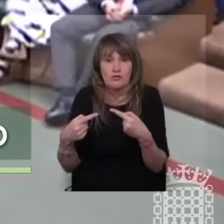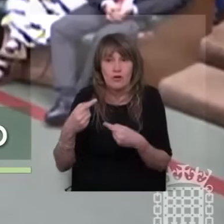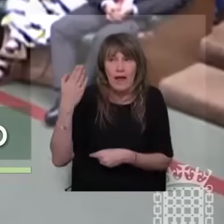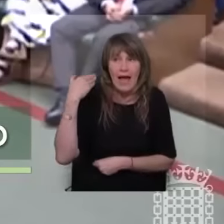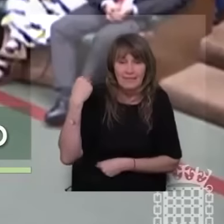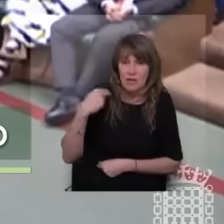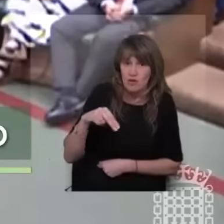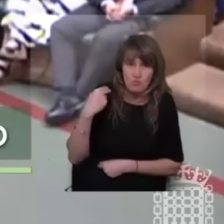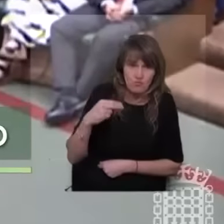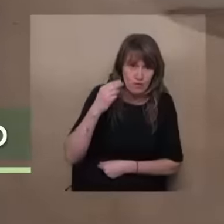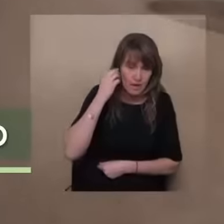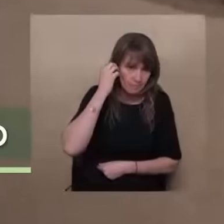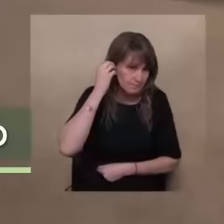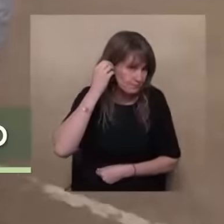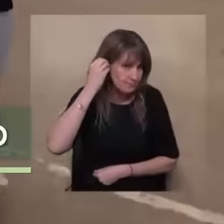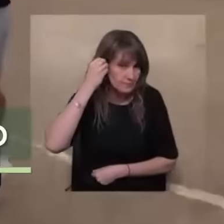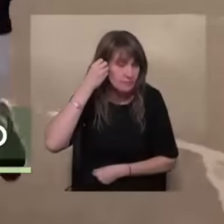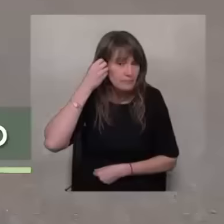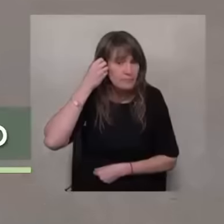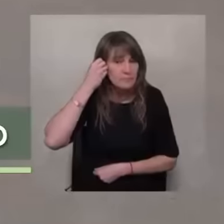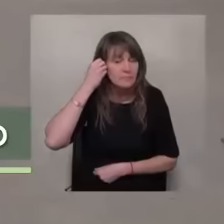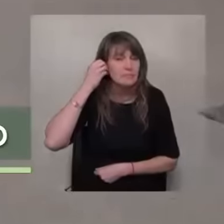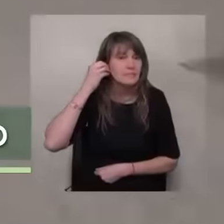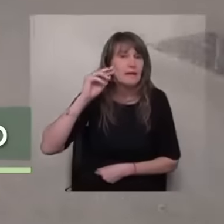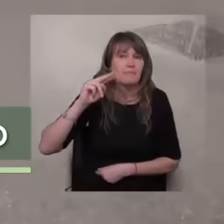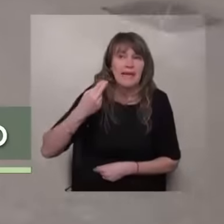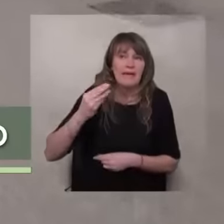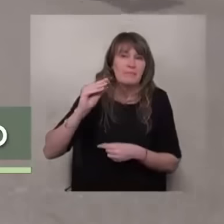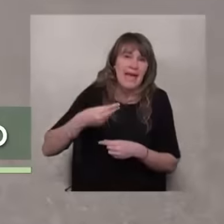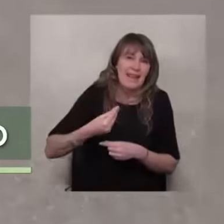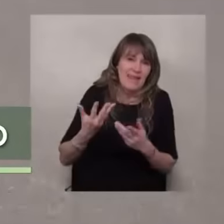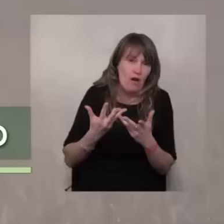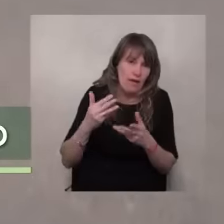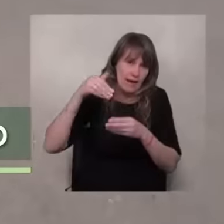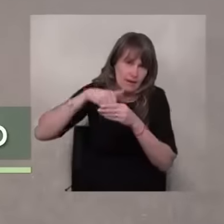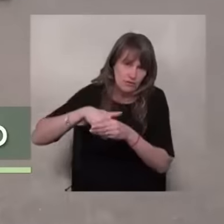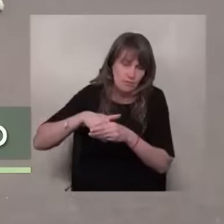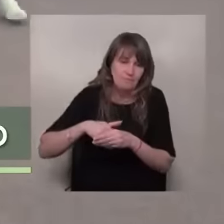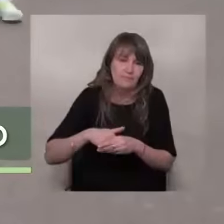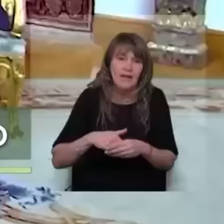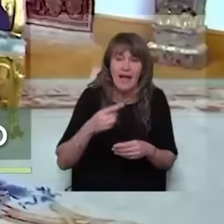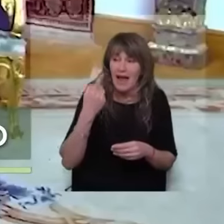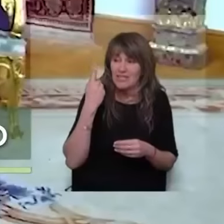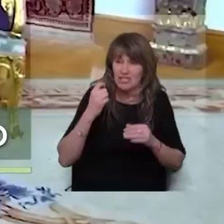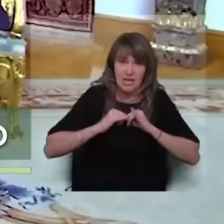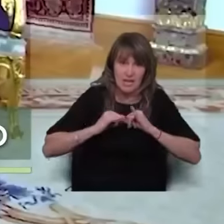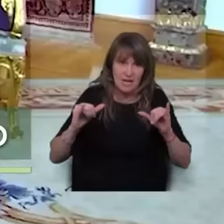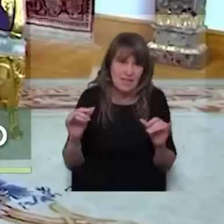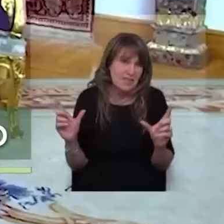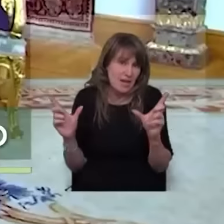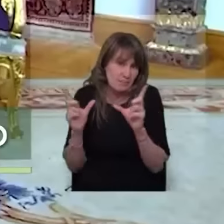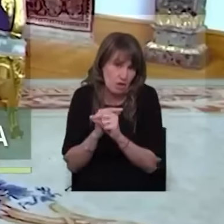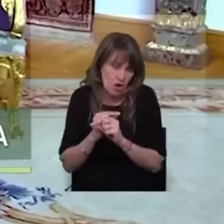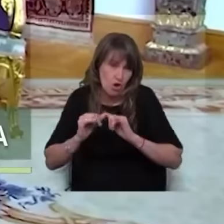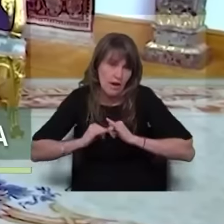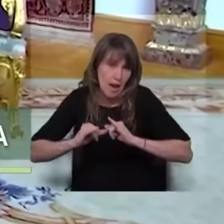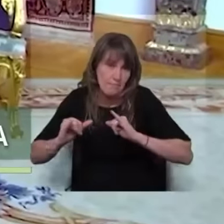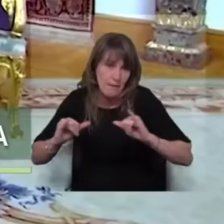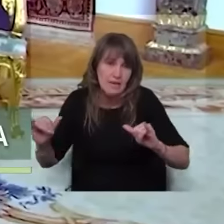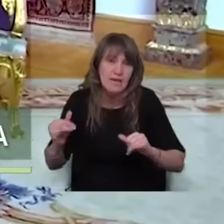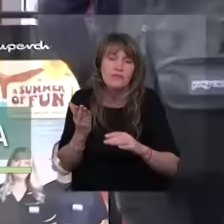los Premier que Perdieron su escaño en una elección al cierre de la campaña anoche el Primer Ministro sunac instó a los